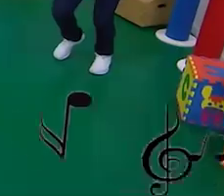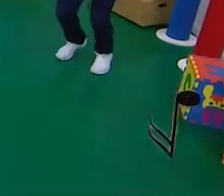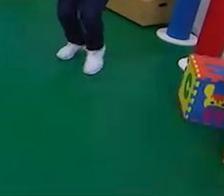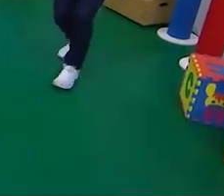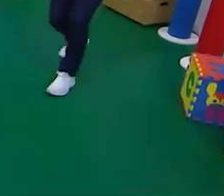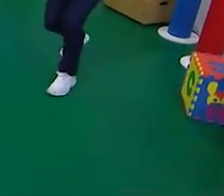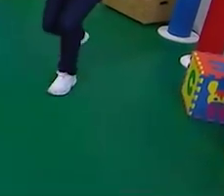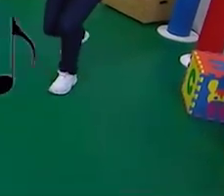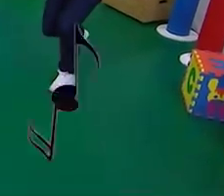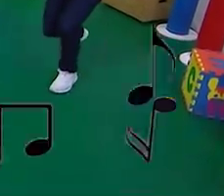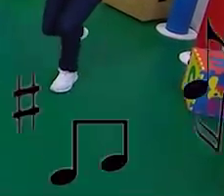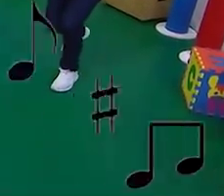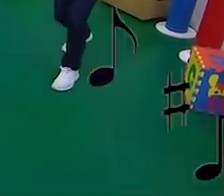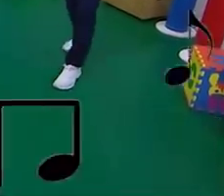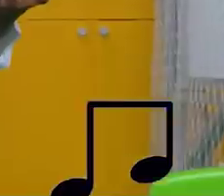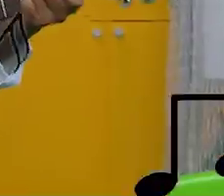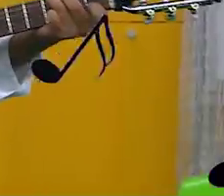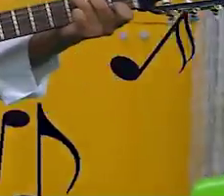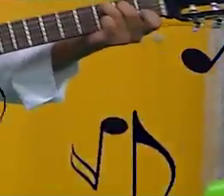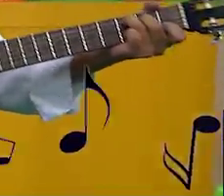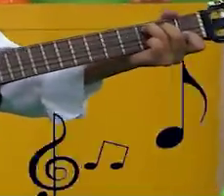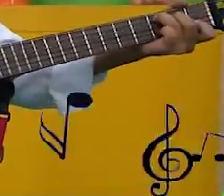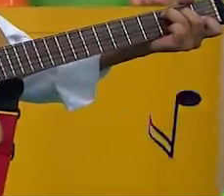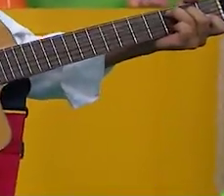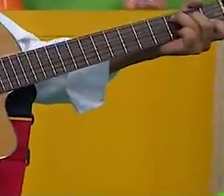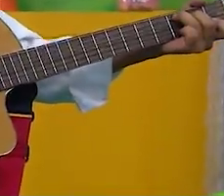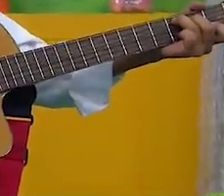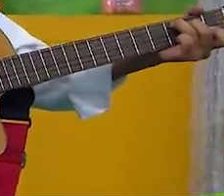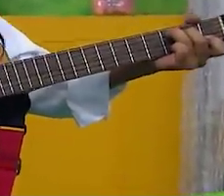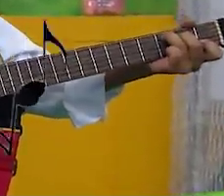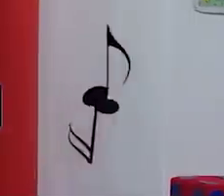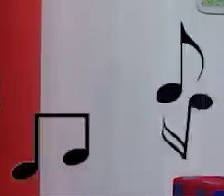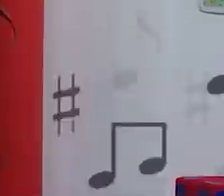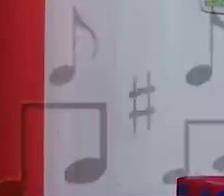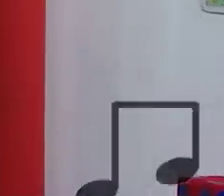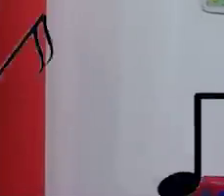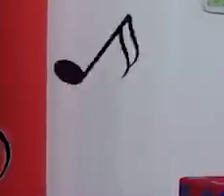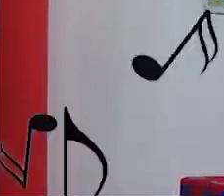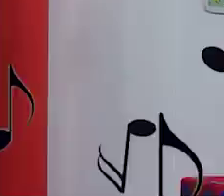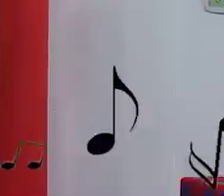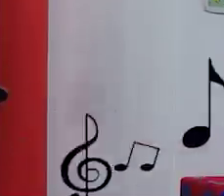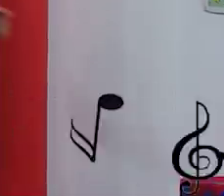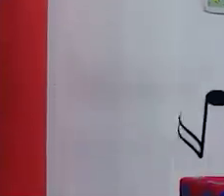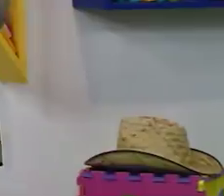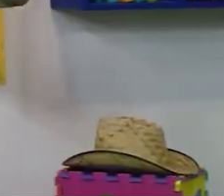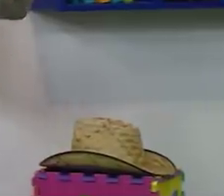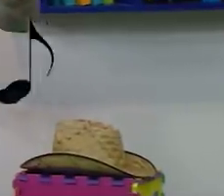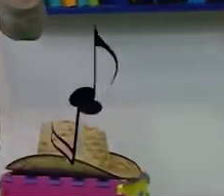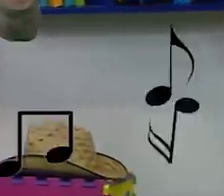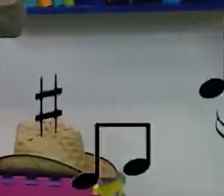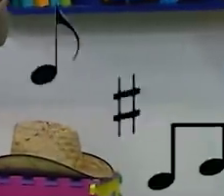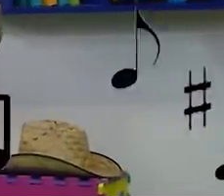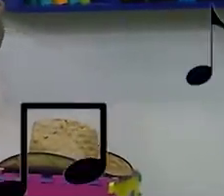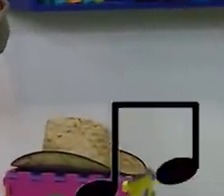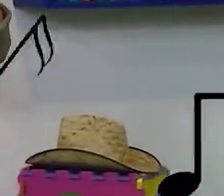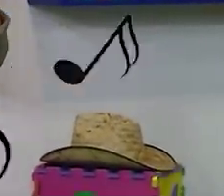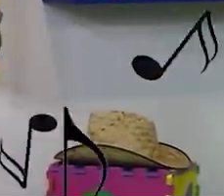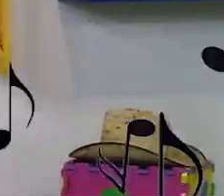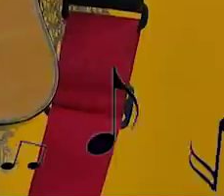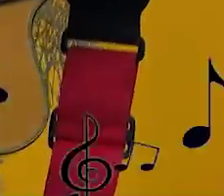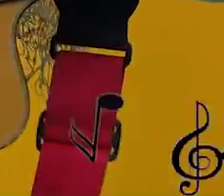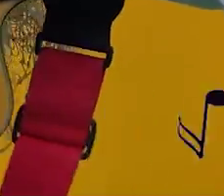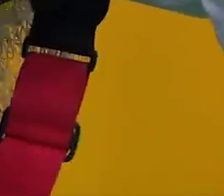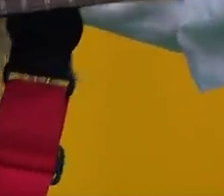Viene el mosquito y la quiere llevar. Cuando el mosquito sale a pasear. Cuando el mosquito sale a